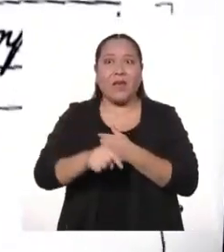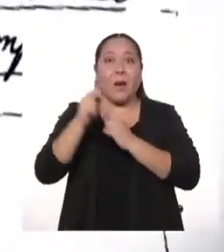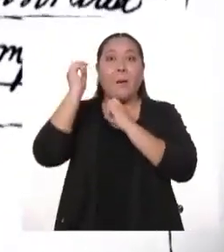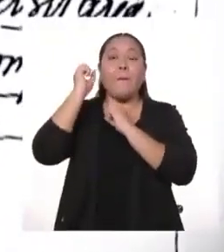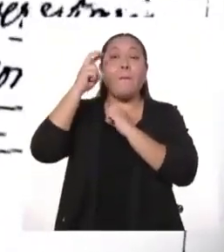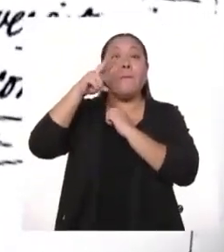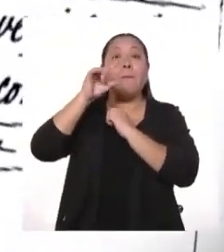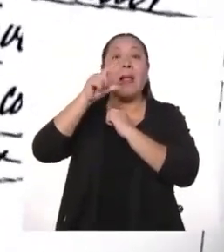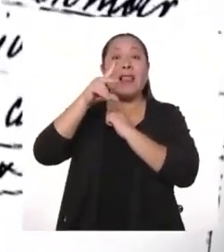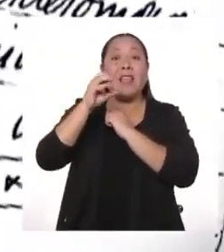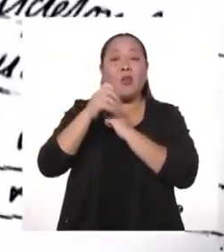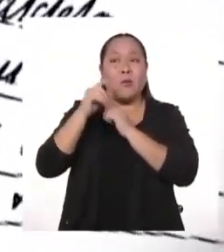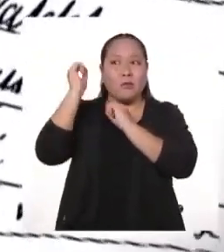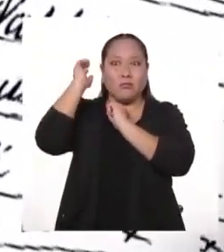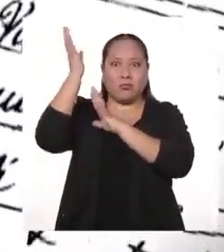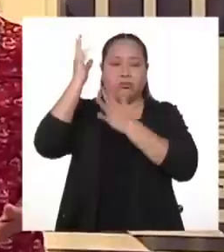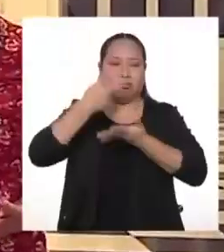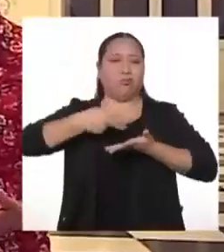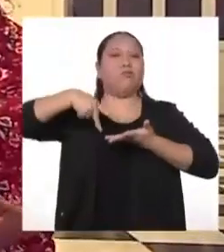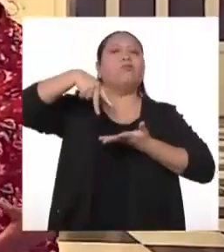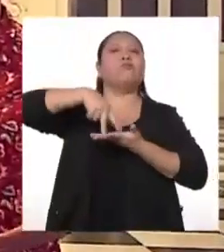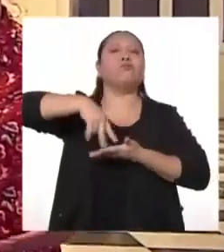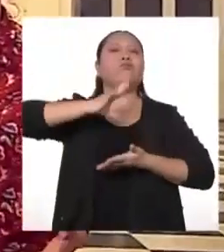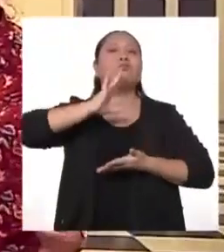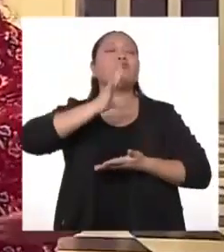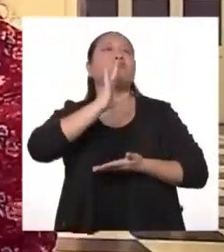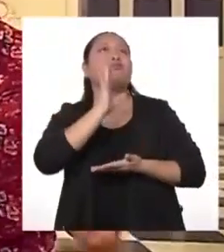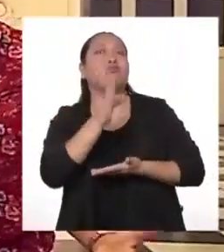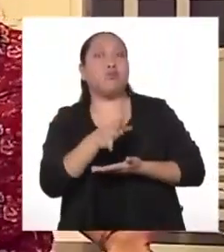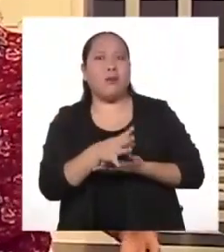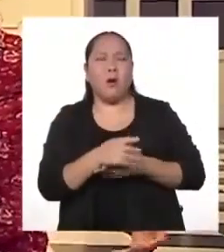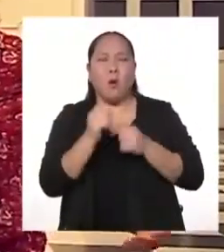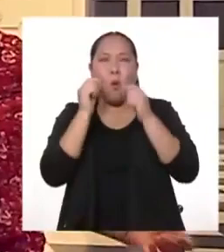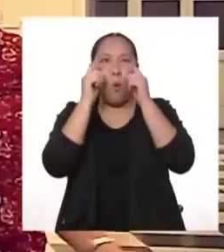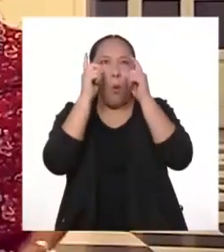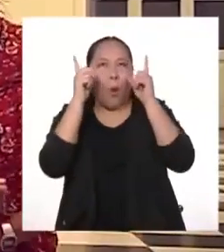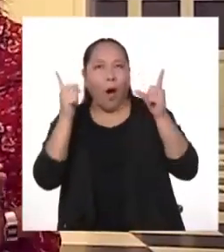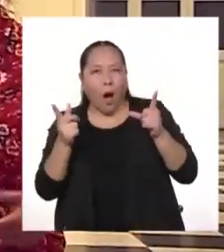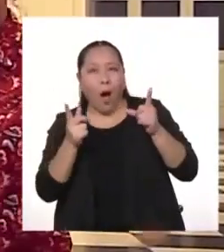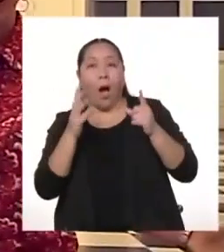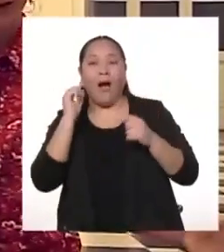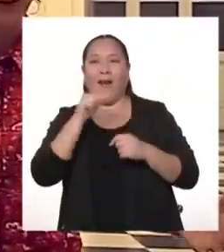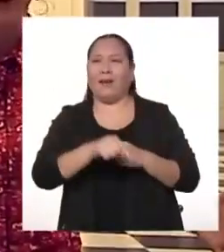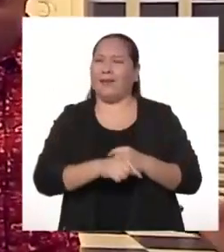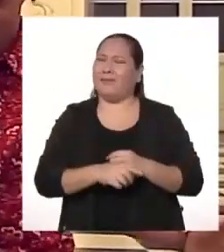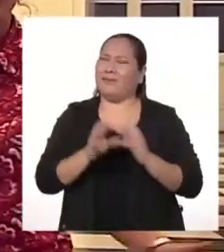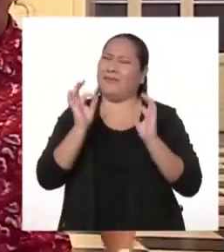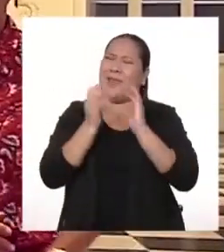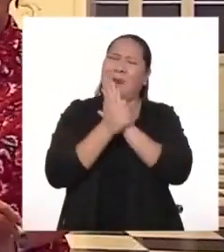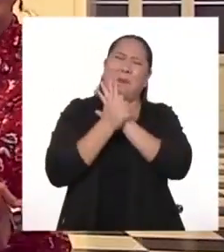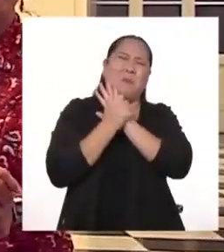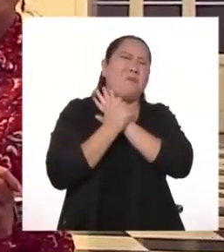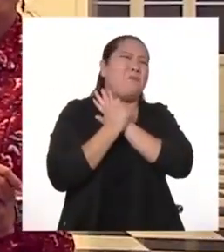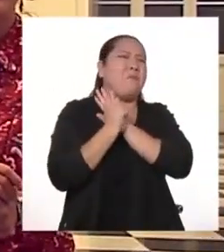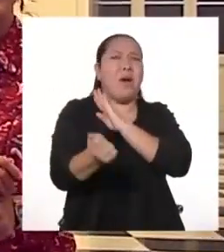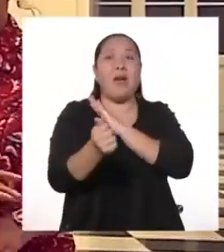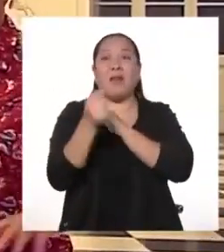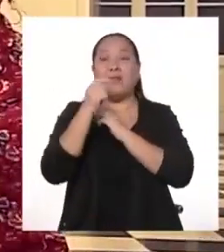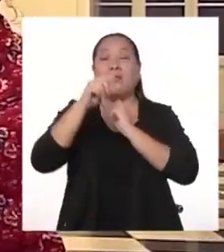presentaba, no solamente por el contenido de lo que decía, sino por su forma de expresarlo. Era un maestro del oratorio, una especie